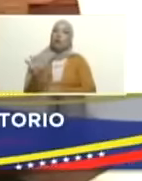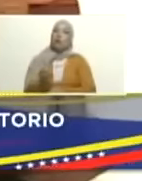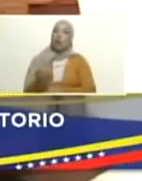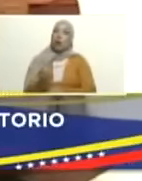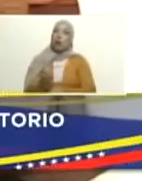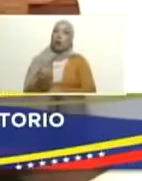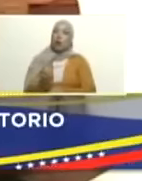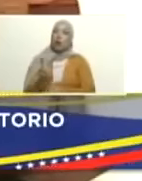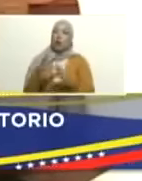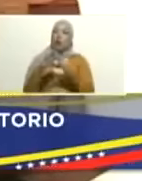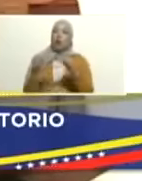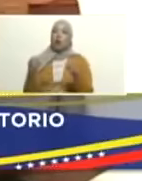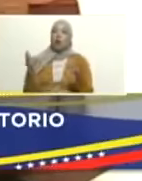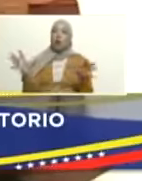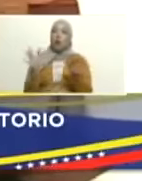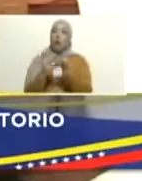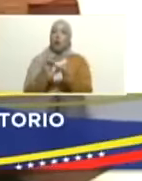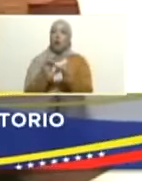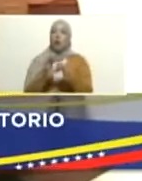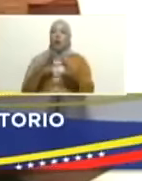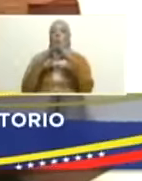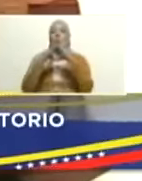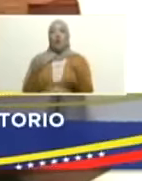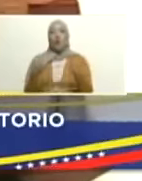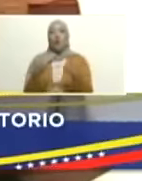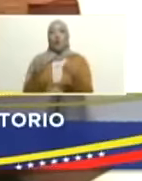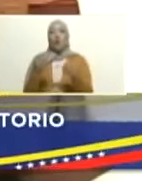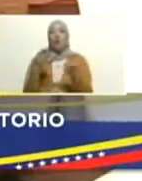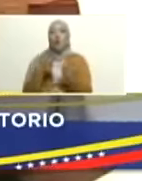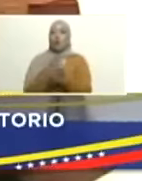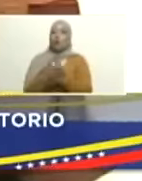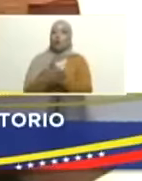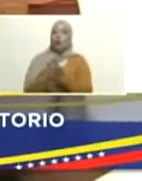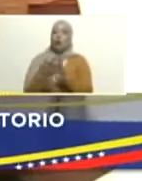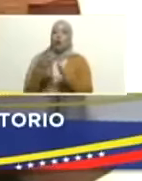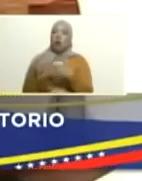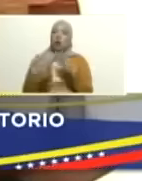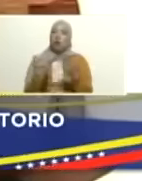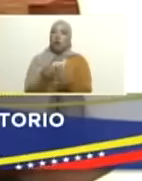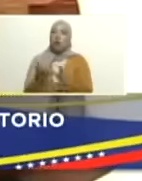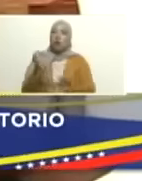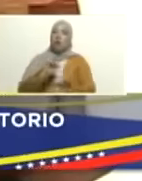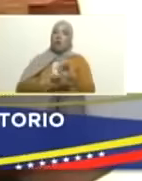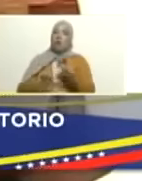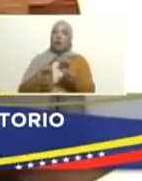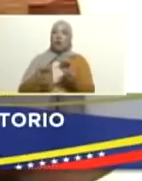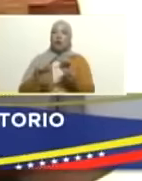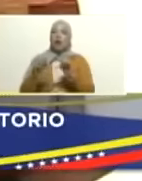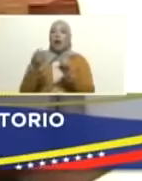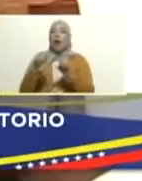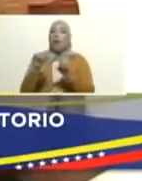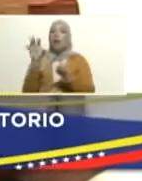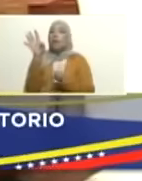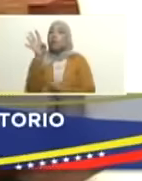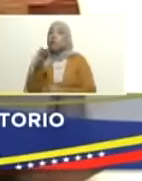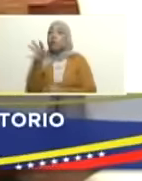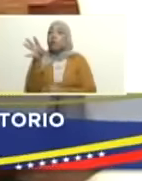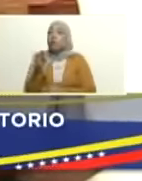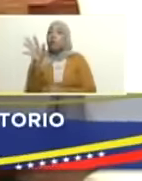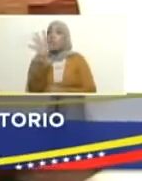estamos todos unidos, todos firmemente cohesionados en la defensa de la Guayana Esequiba. Aquí